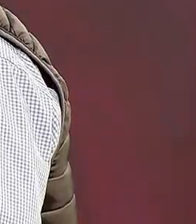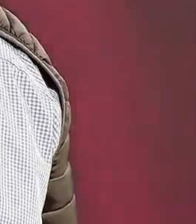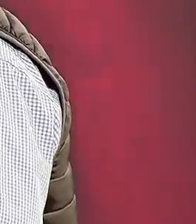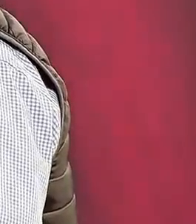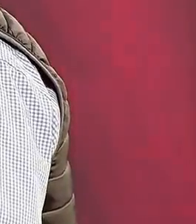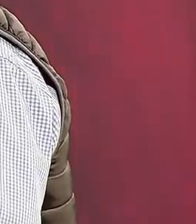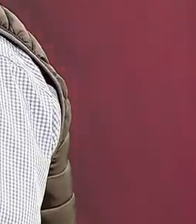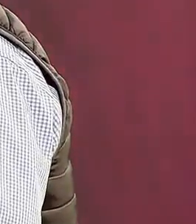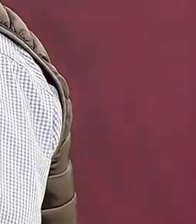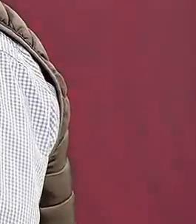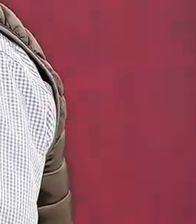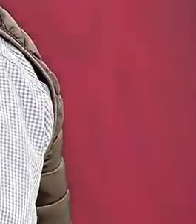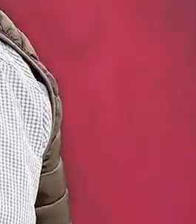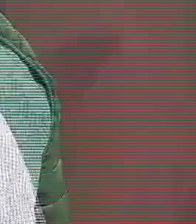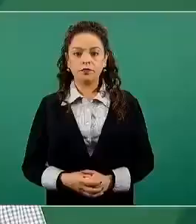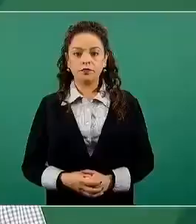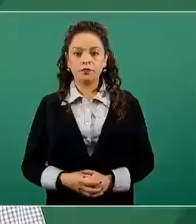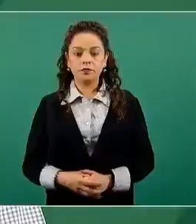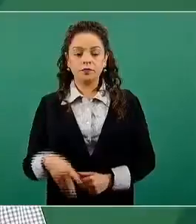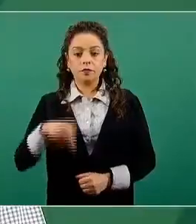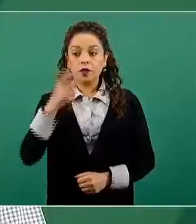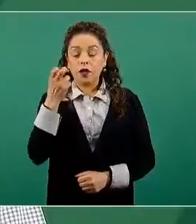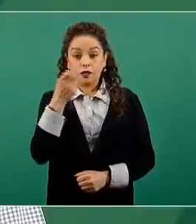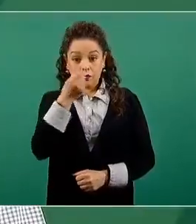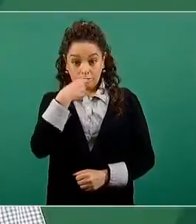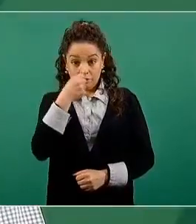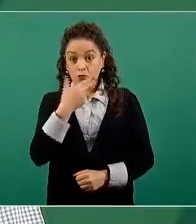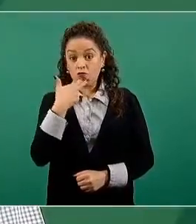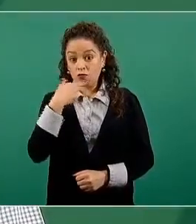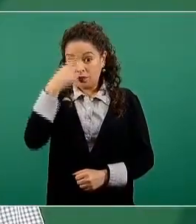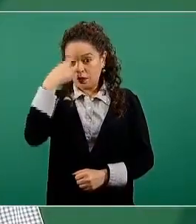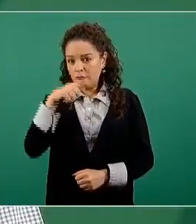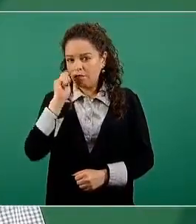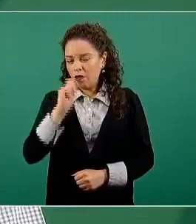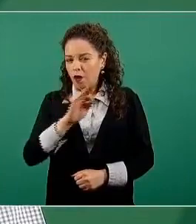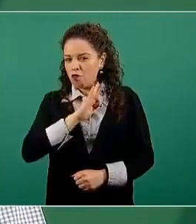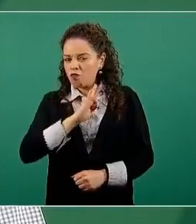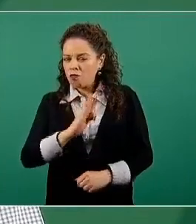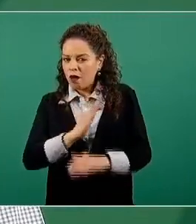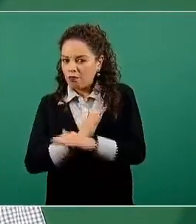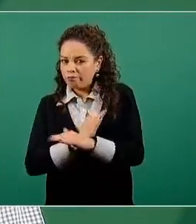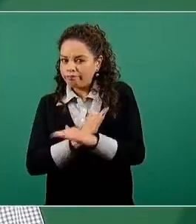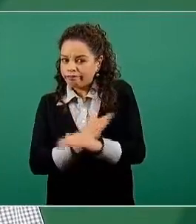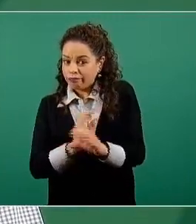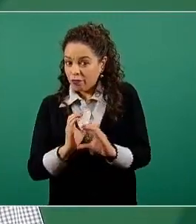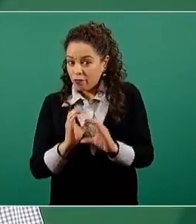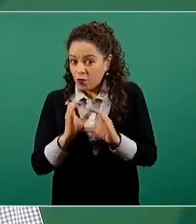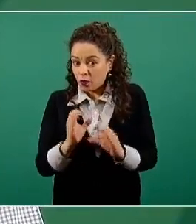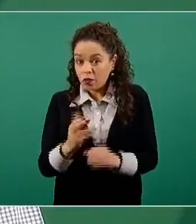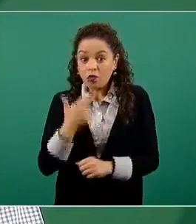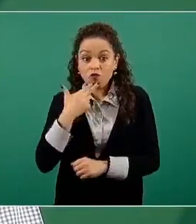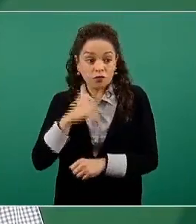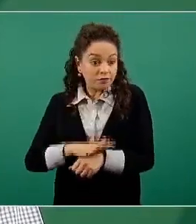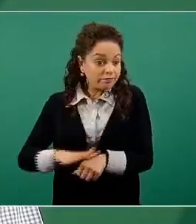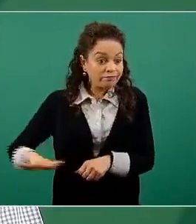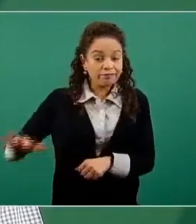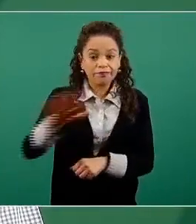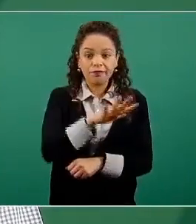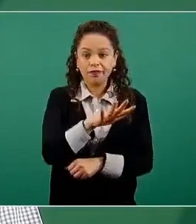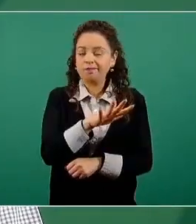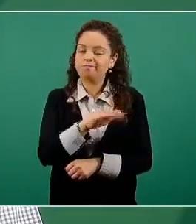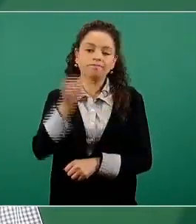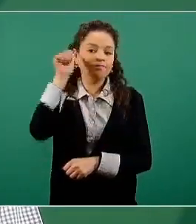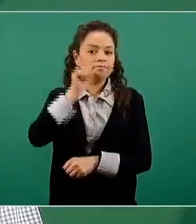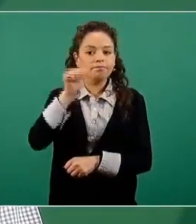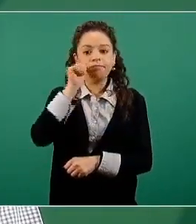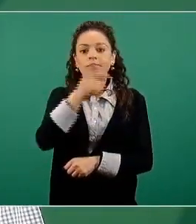ayude a prevenir o como un medicamento que se tuviera o se pudiera usar en el ámbito comunitario. Debe de ser siempre